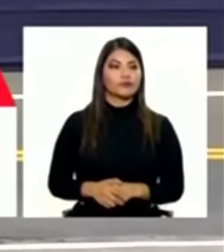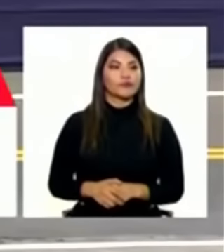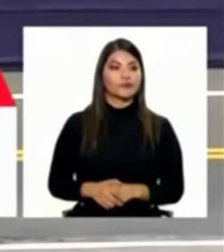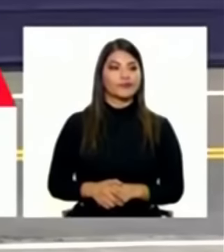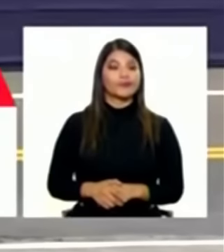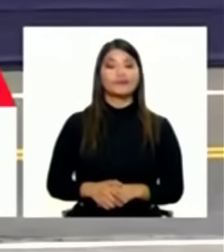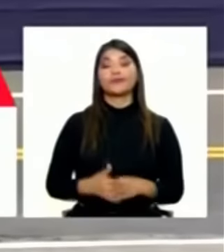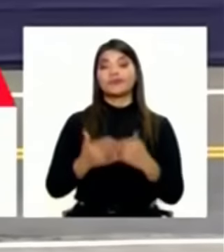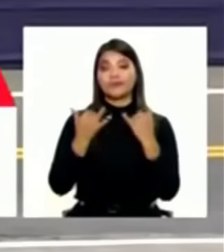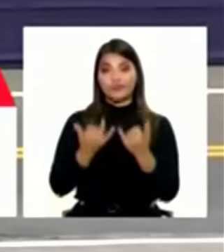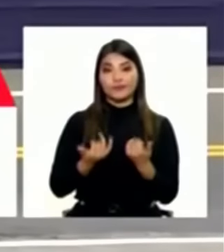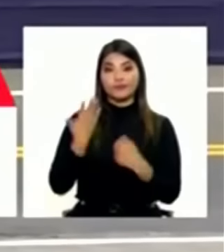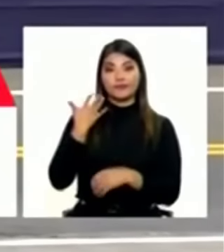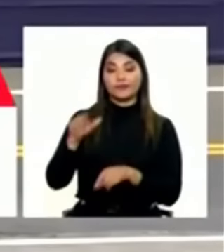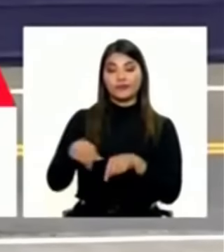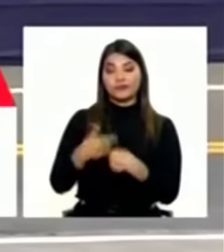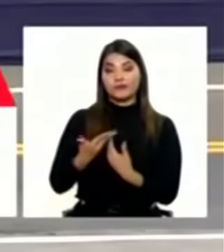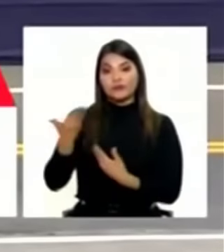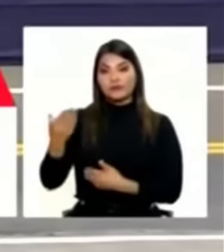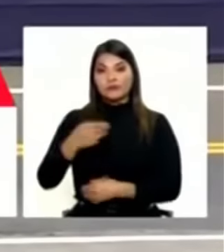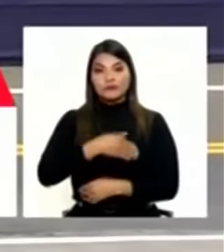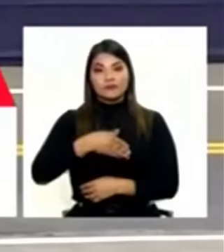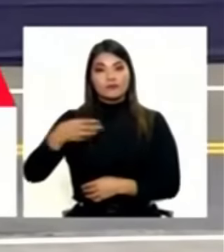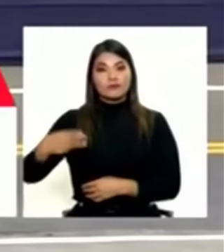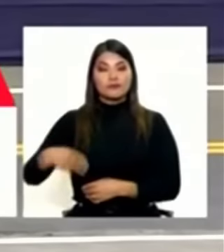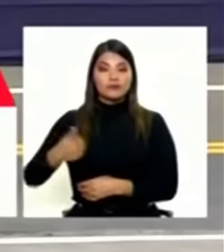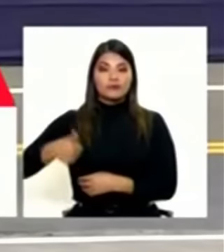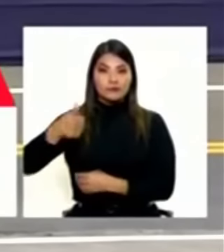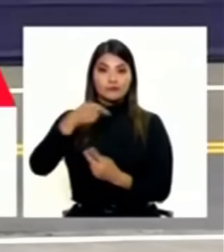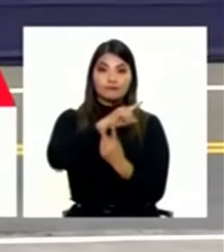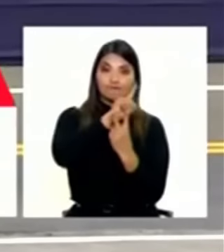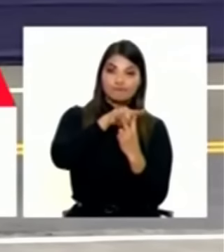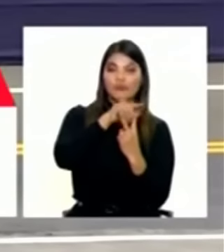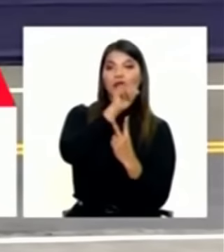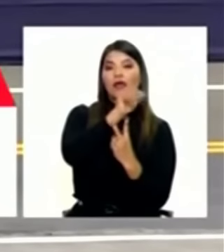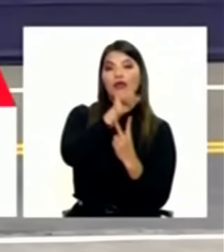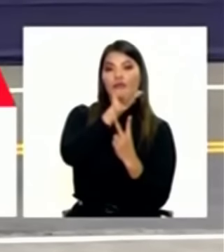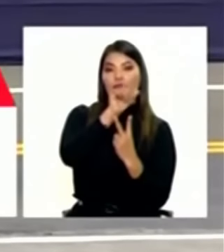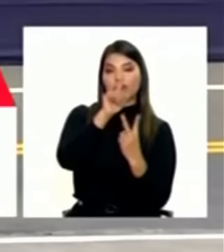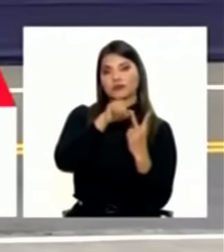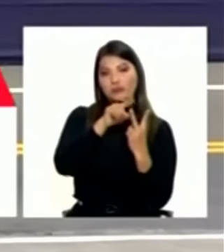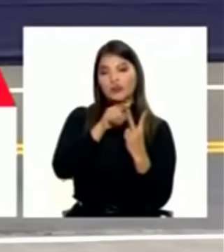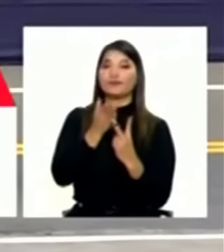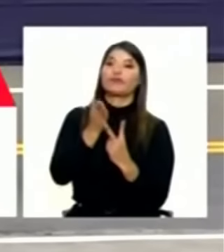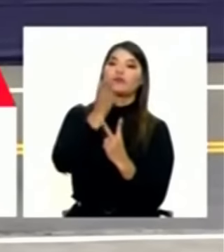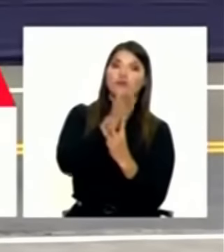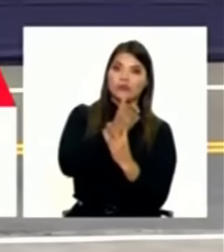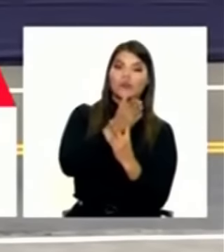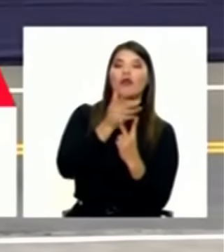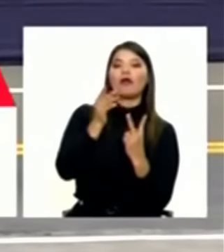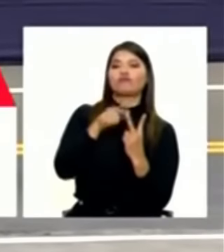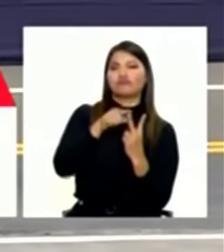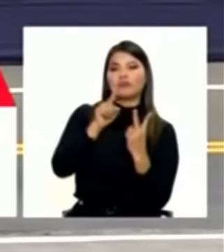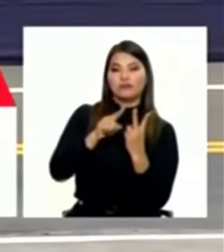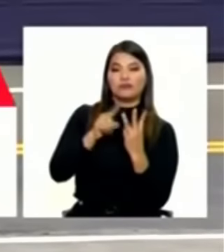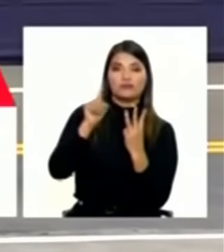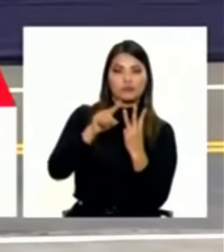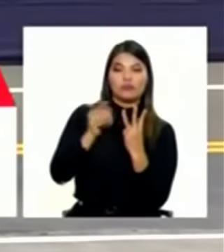En estos momentos, el presidente del Consejo de Ministros, Gustavo Adriansen, acompañado del ministro de Defensa y